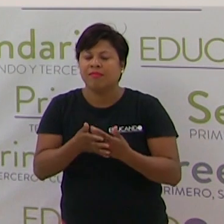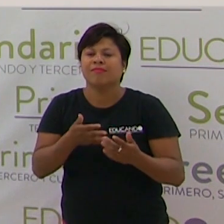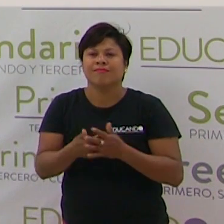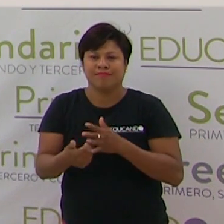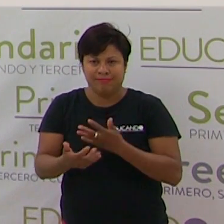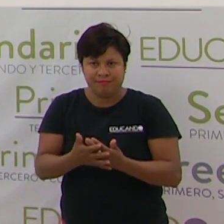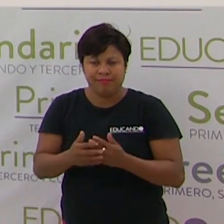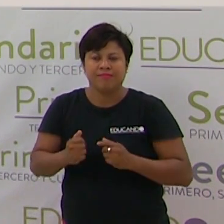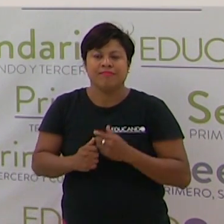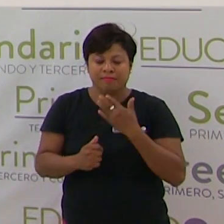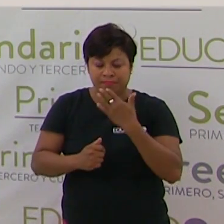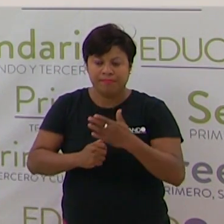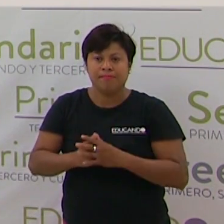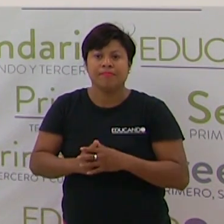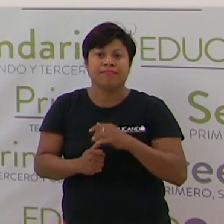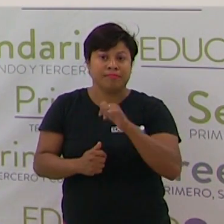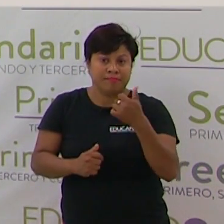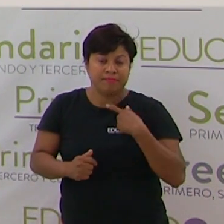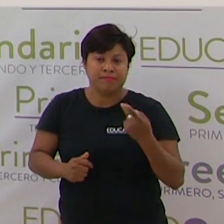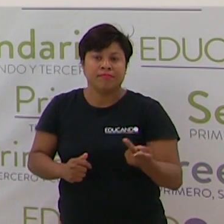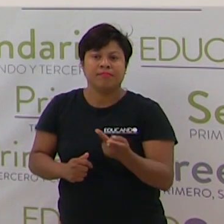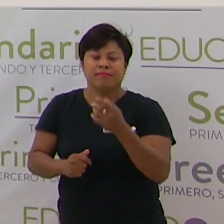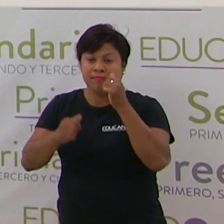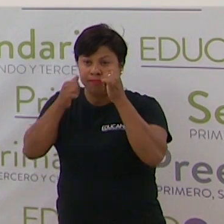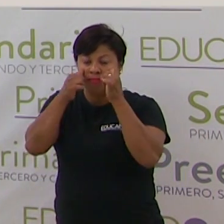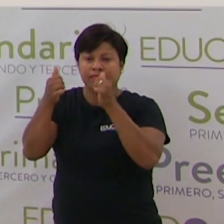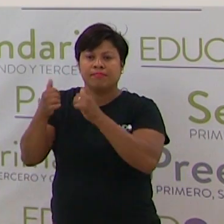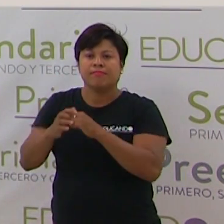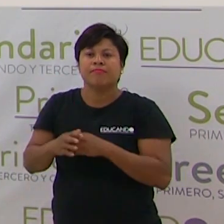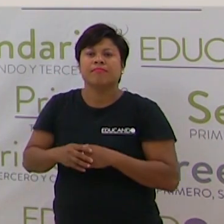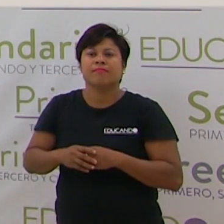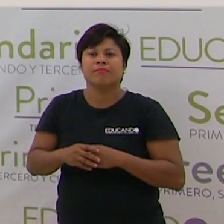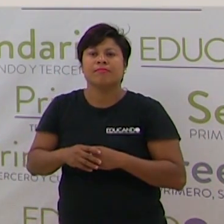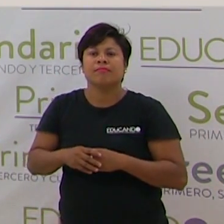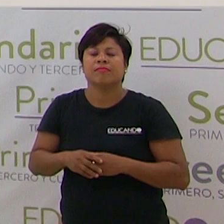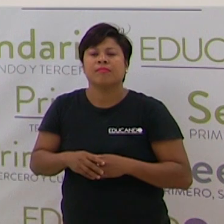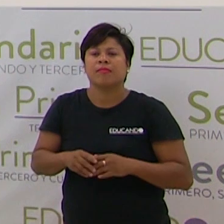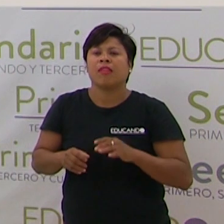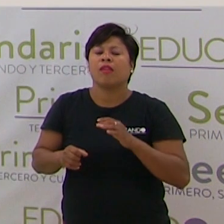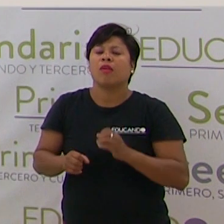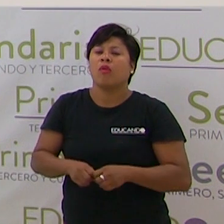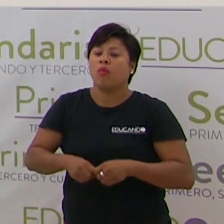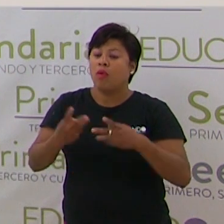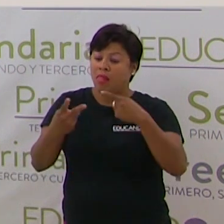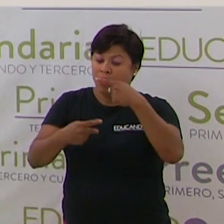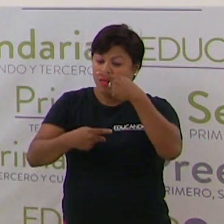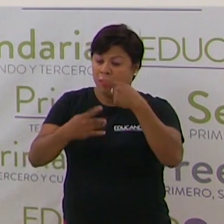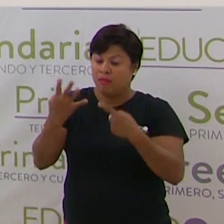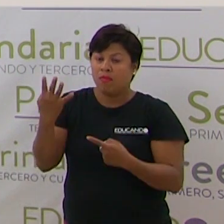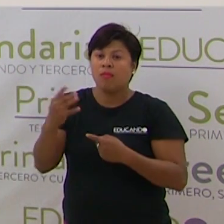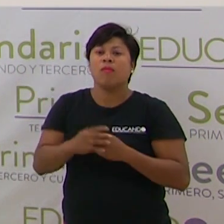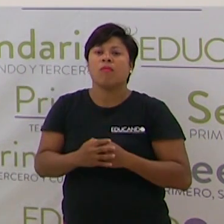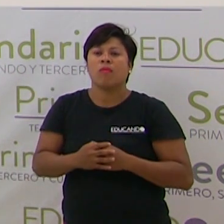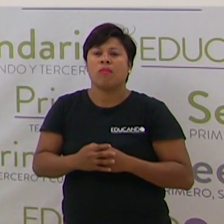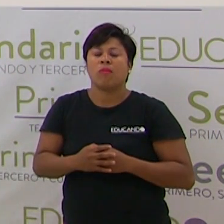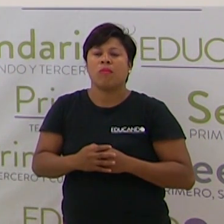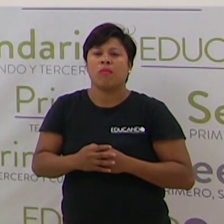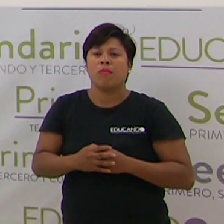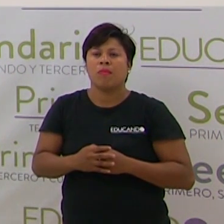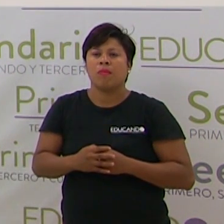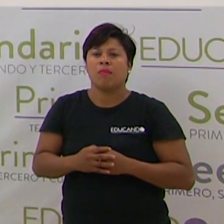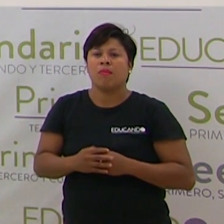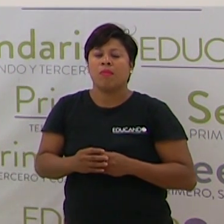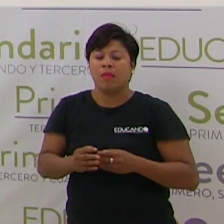el material. Muy bien. Otra pregunta, pon mucha atención. ¿En cuáles de los objetos